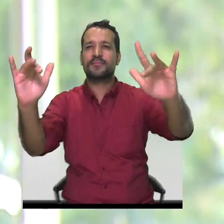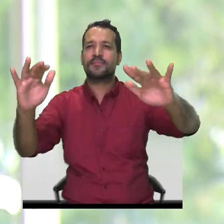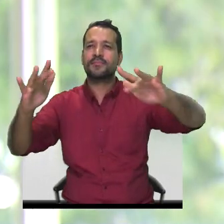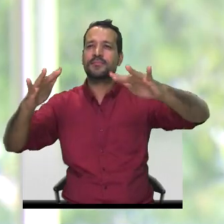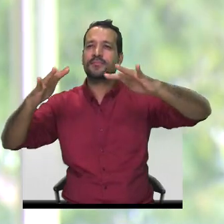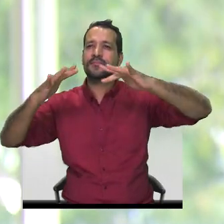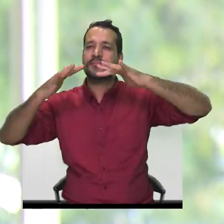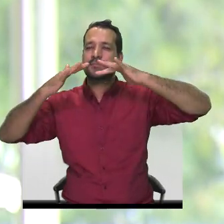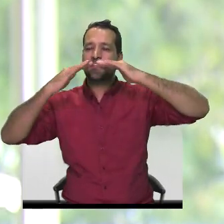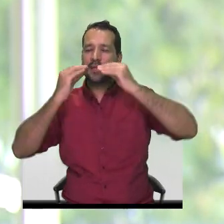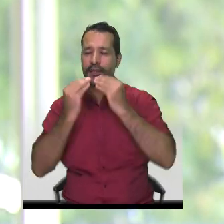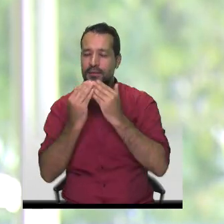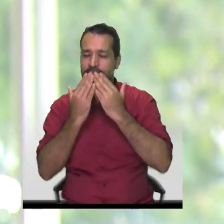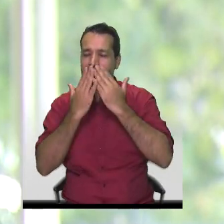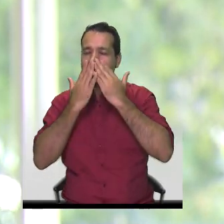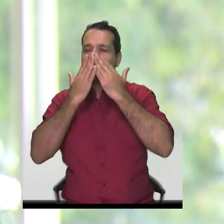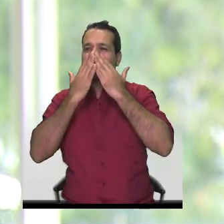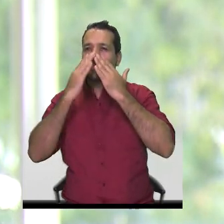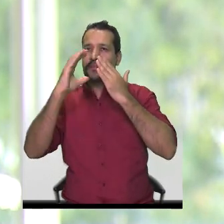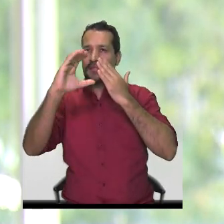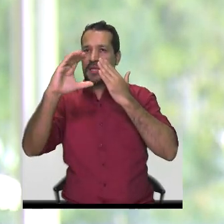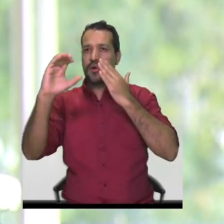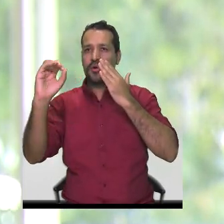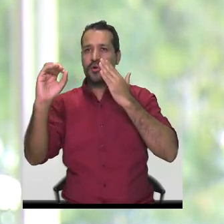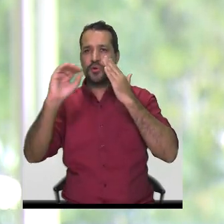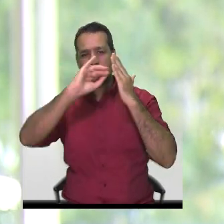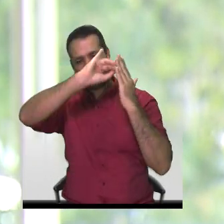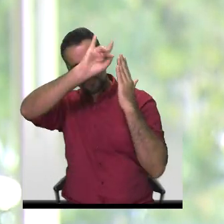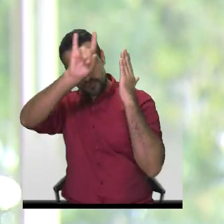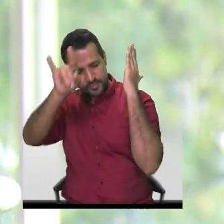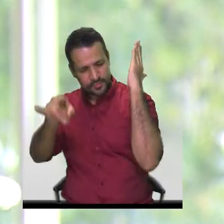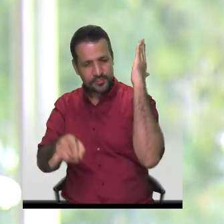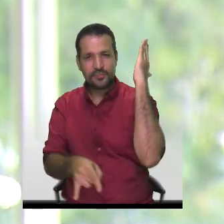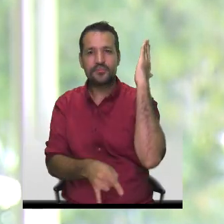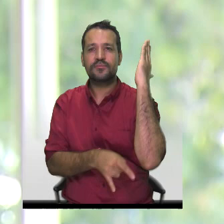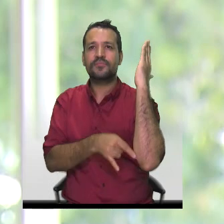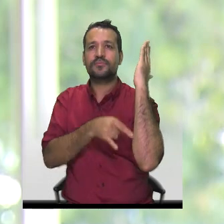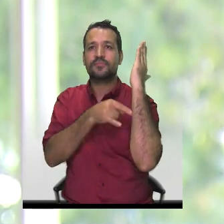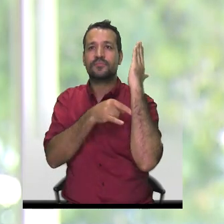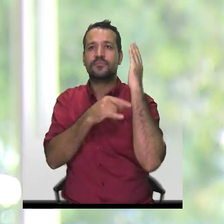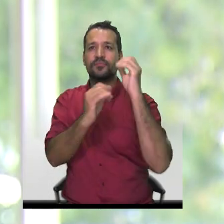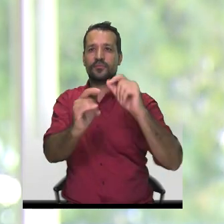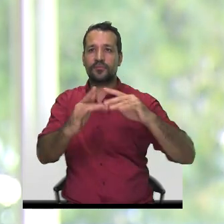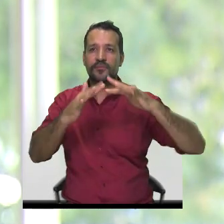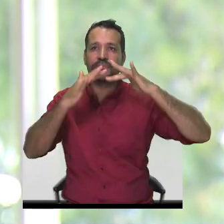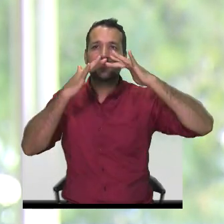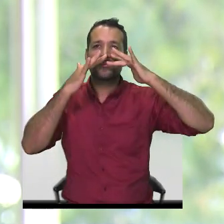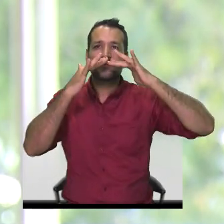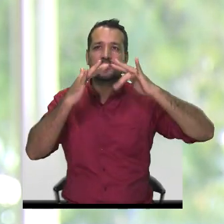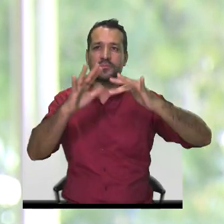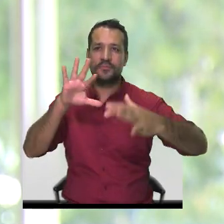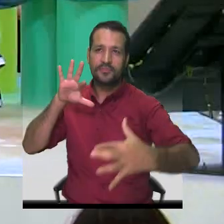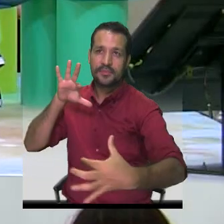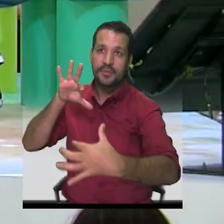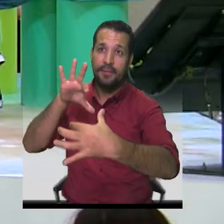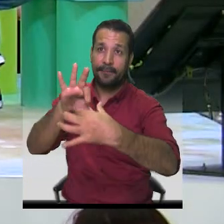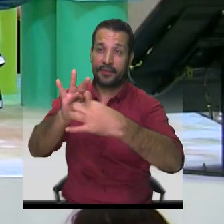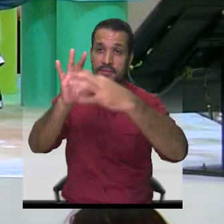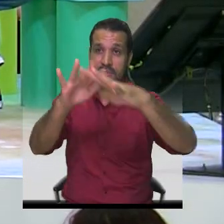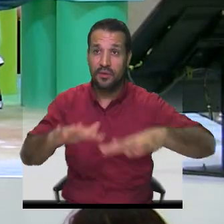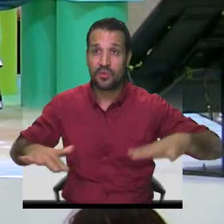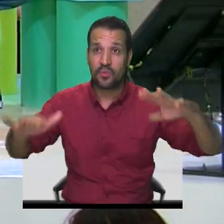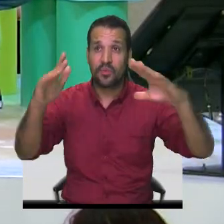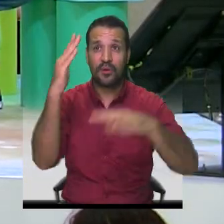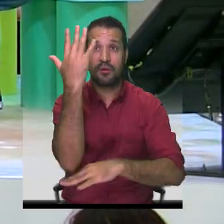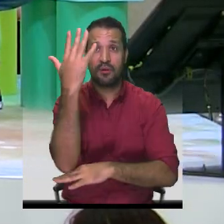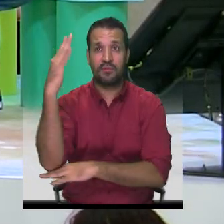cuando yo exhalo el CO2, ellos respiran ese CO2, producen oxígeno. Entonces hay una reciprocidad. Claro. ¿Para ti qué es,